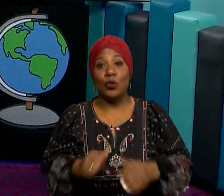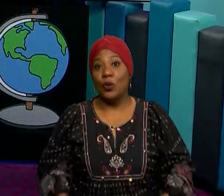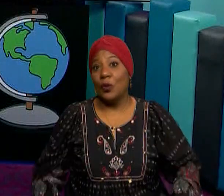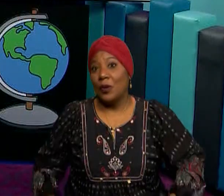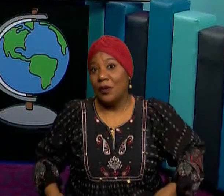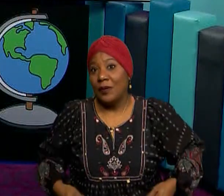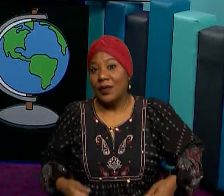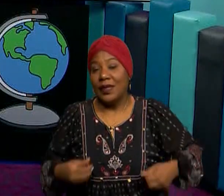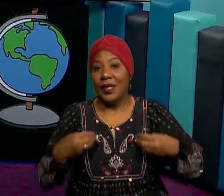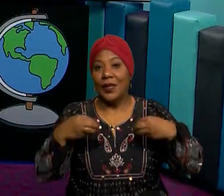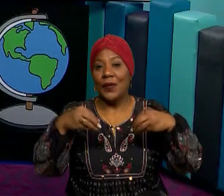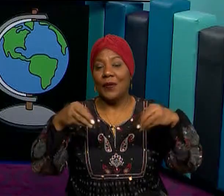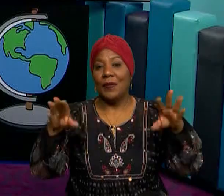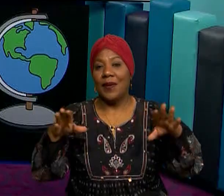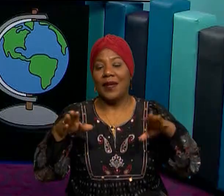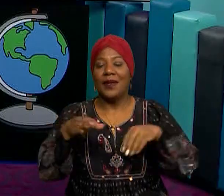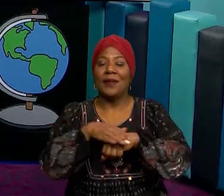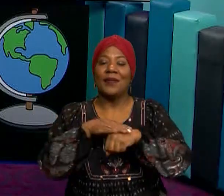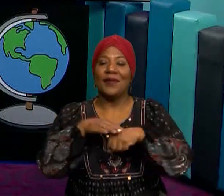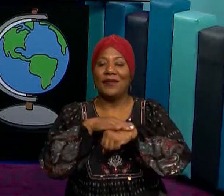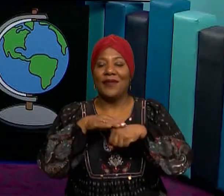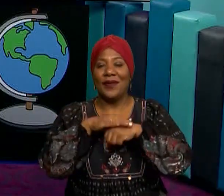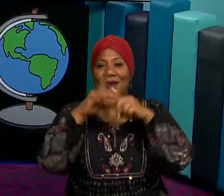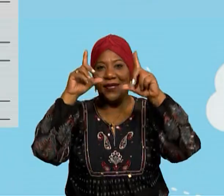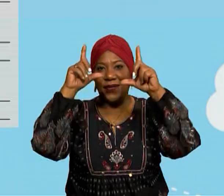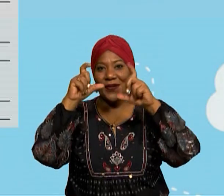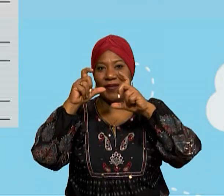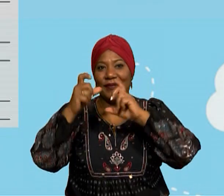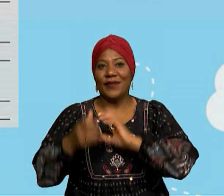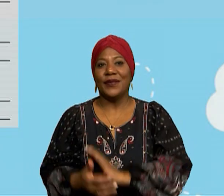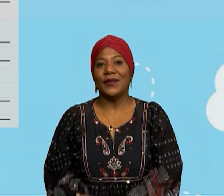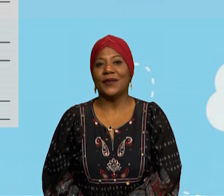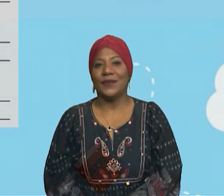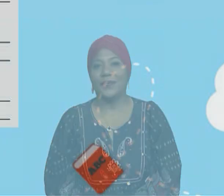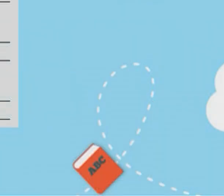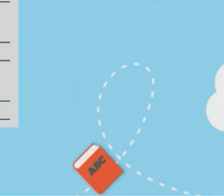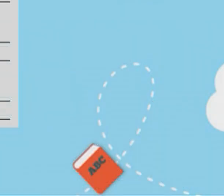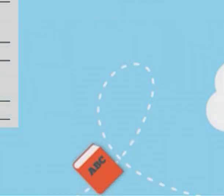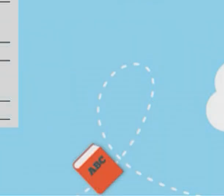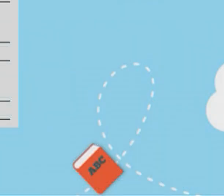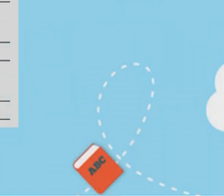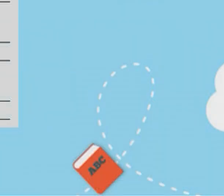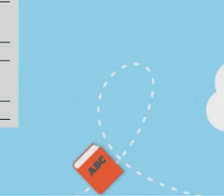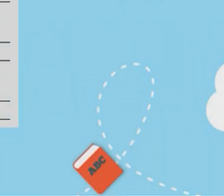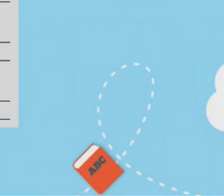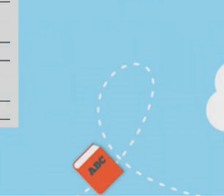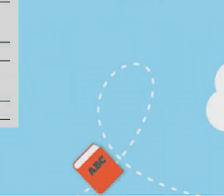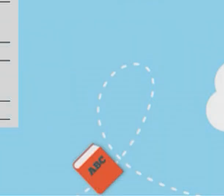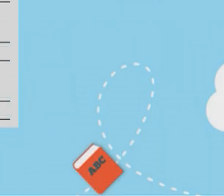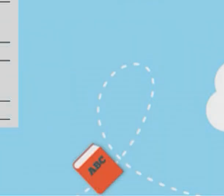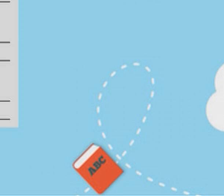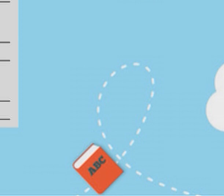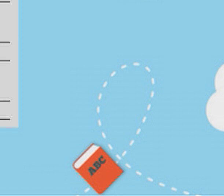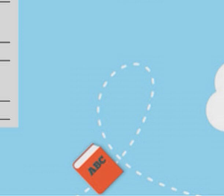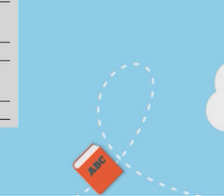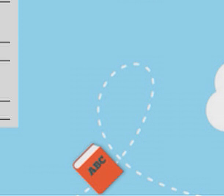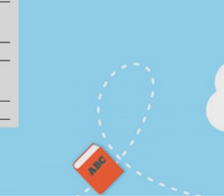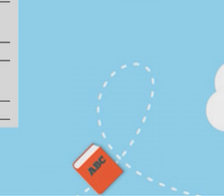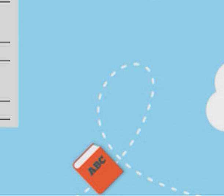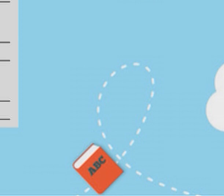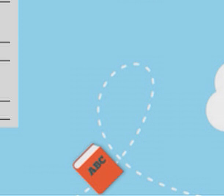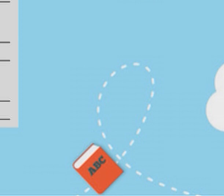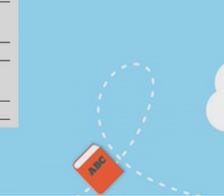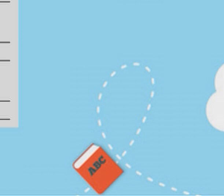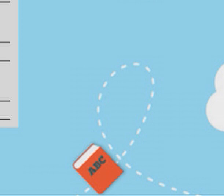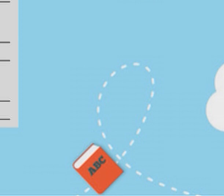preguntas. Recuerda tomarle una captura de pantalla a estas preguntas. ¿Cuál es el problema